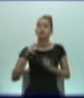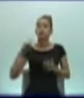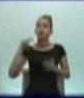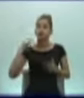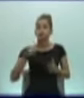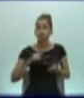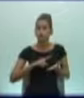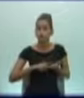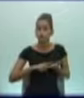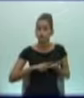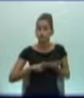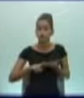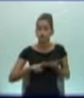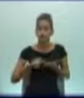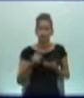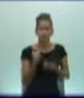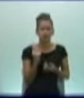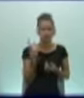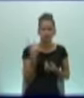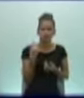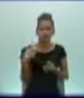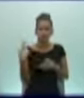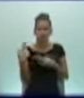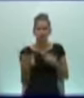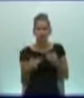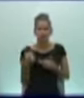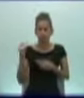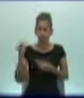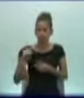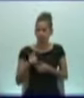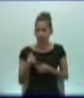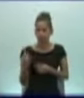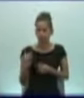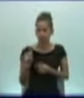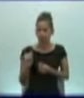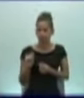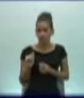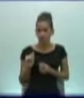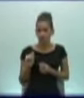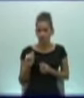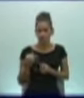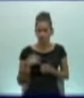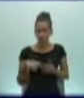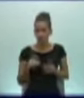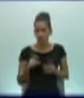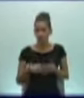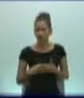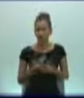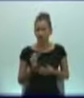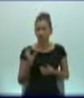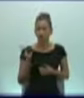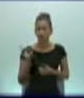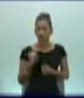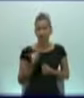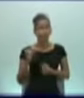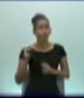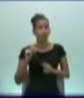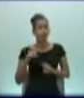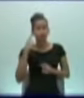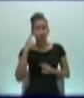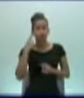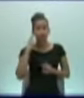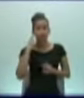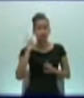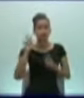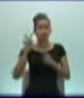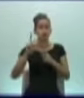semana. No es solo para hacer todos los ejercicios en el día de hoy. Hoy no es el día de la matemática. Hoy es el día en que sale la emisión televisiva